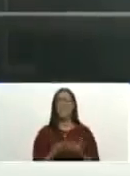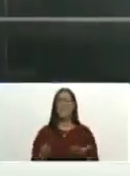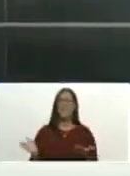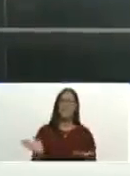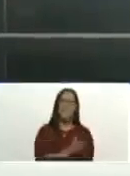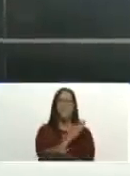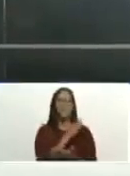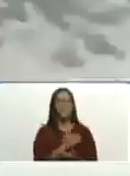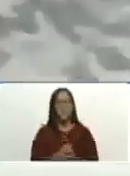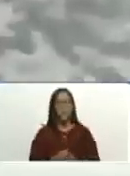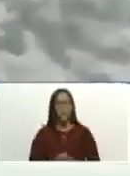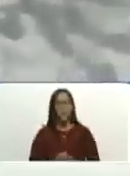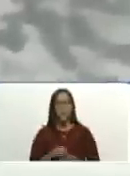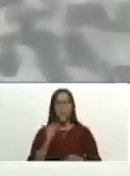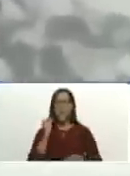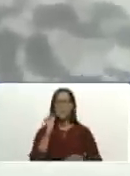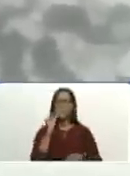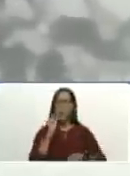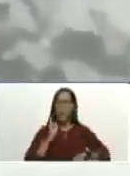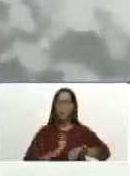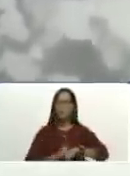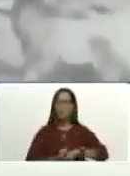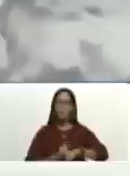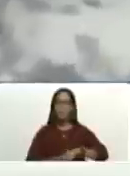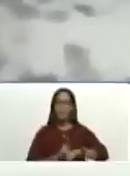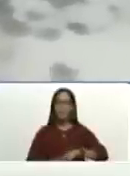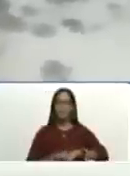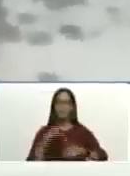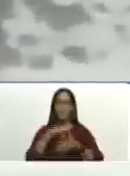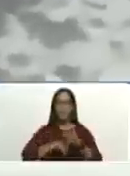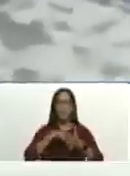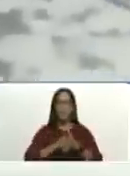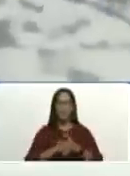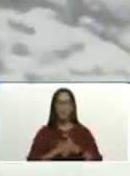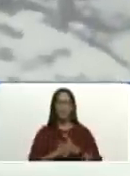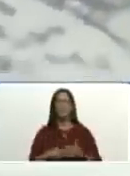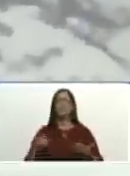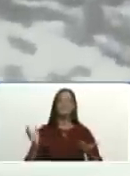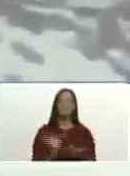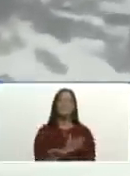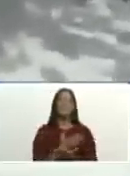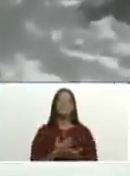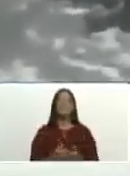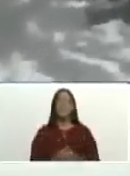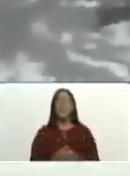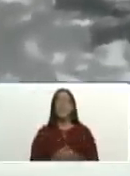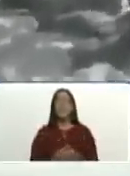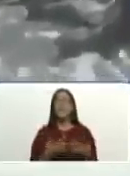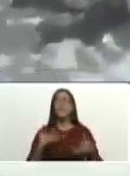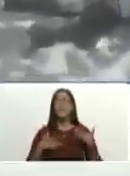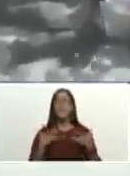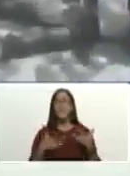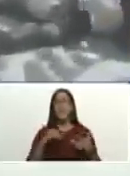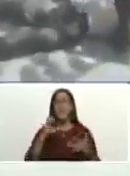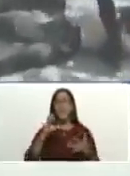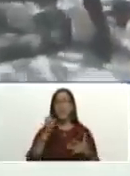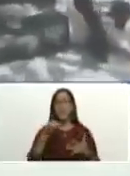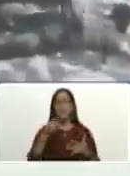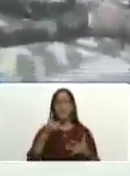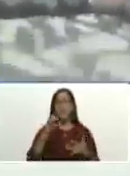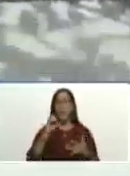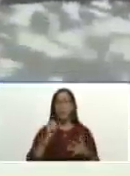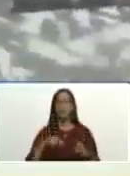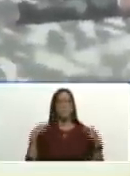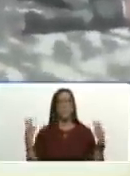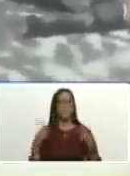derrotamos en pocos momentos de combate, derrotamos la Operación Gedeón y salimos victoriosos una